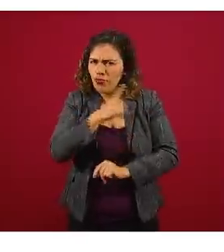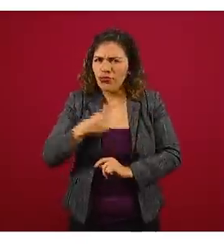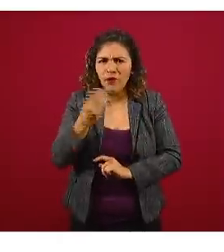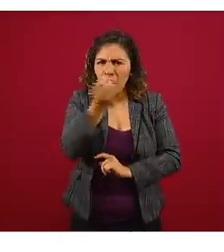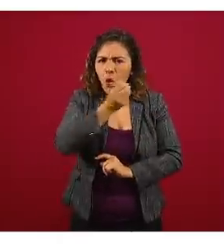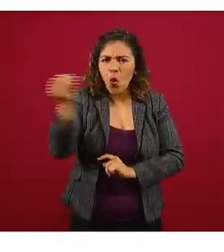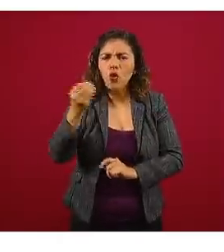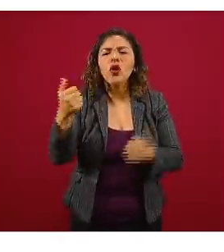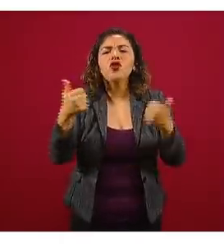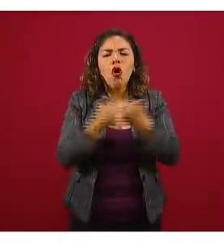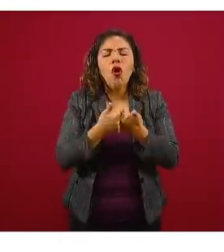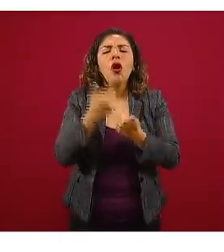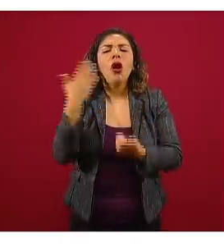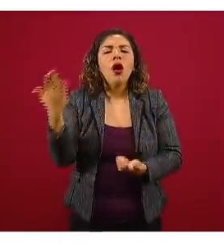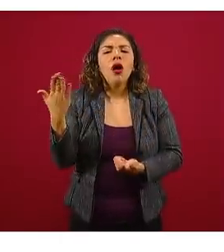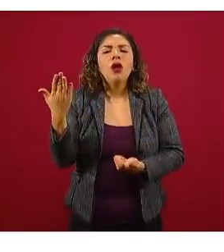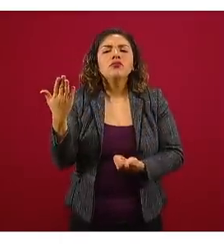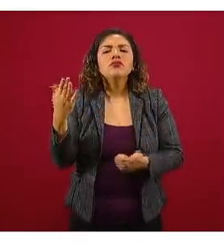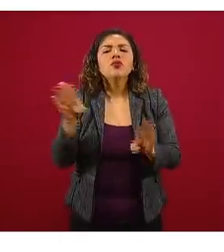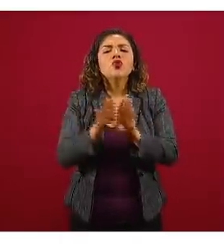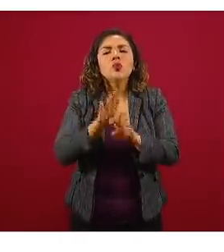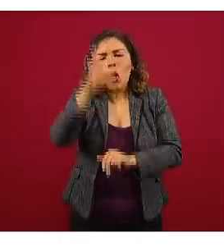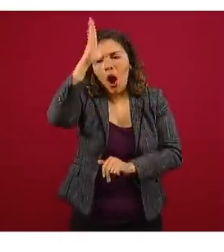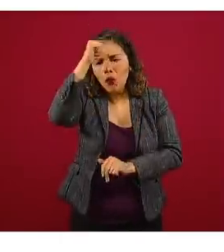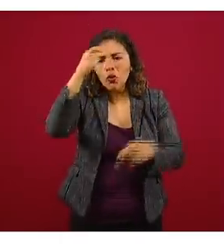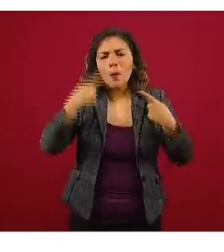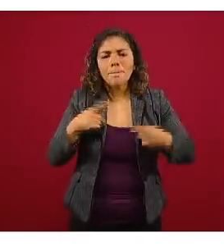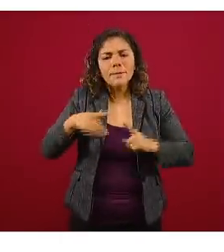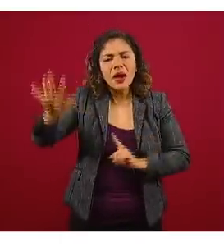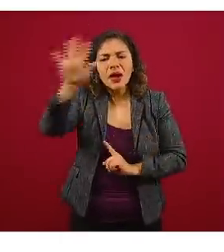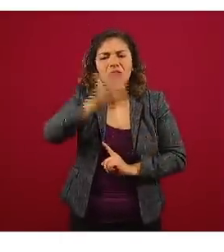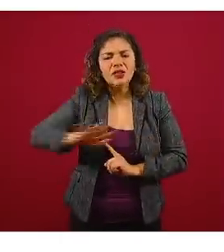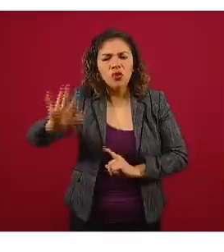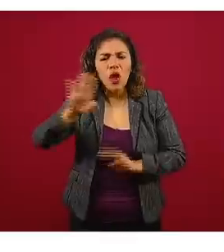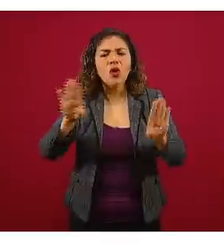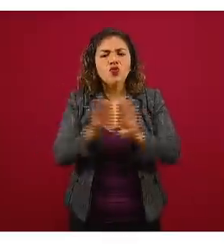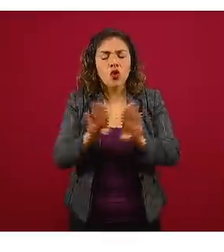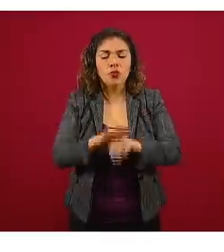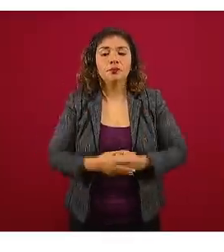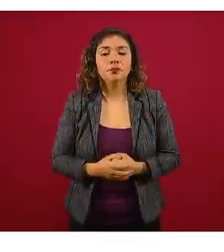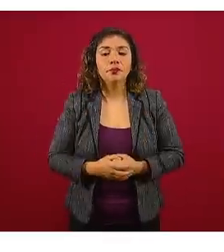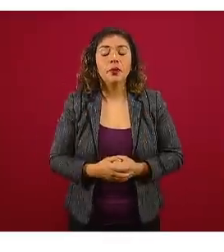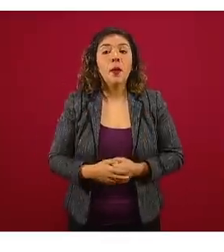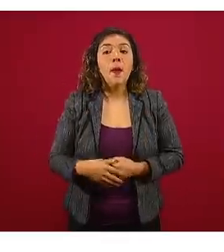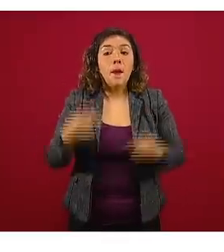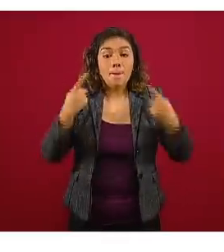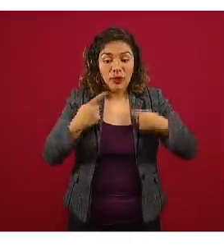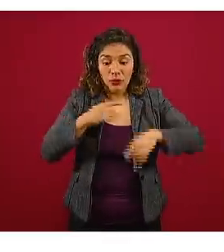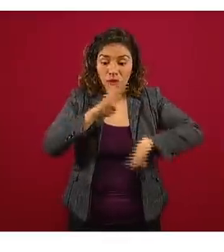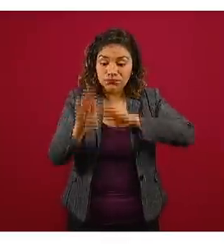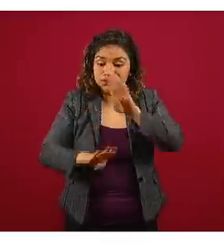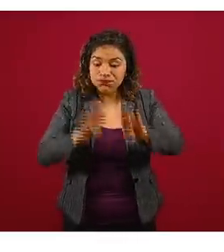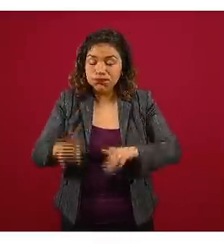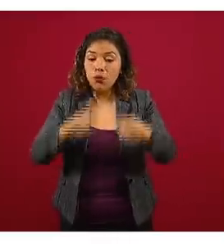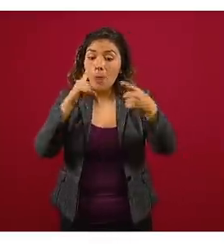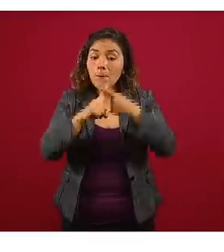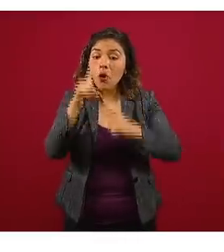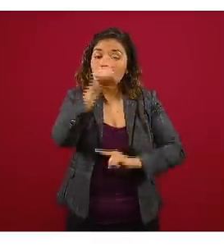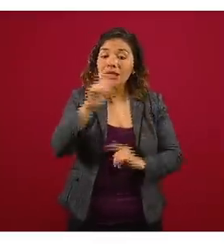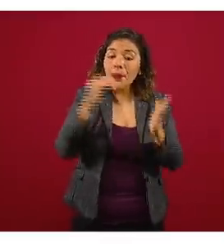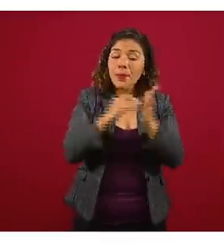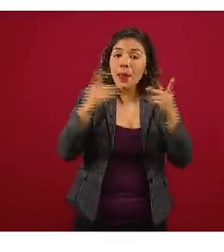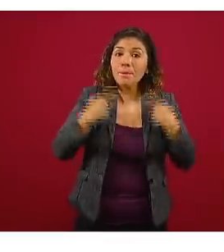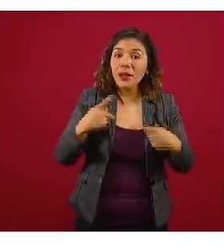por de acuerdo a la población pues la mortalidad por 100.000 personas méxico tiene